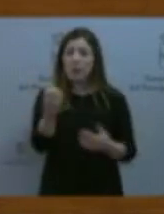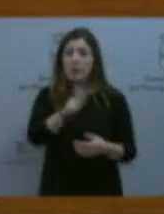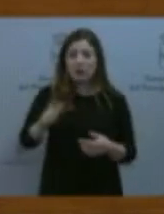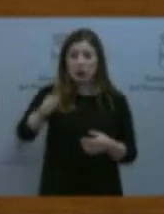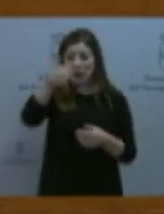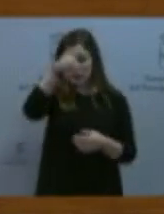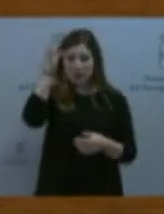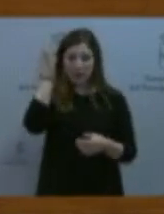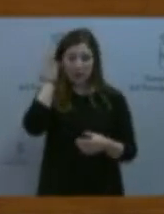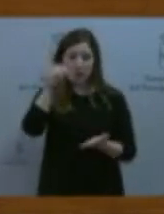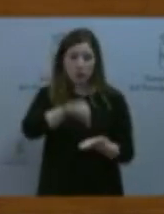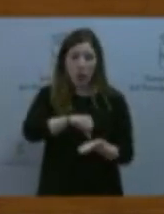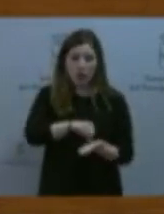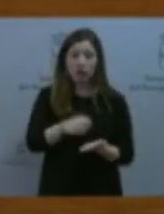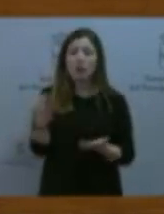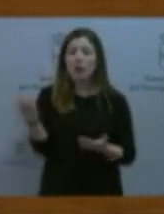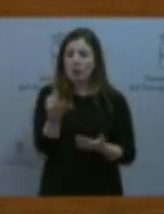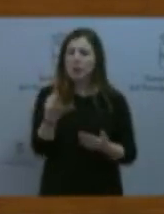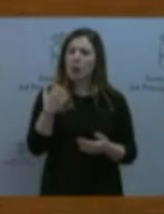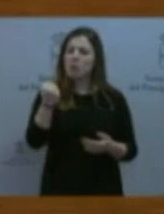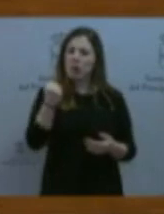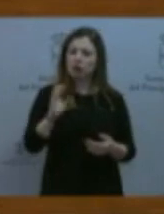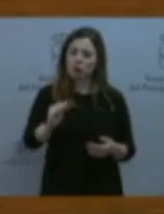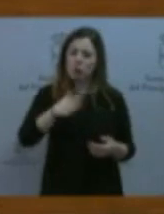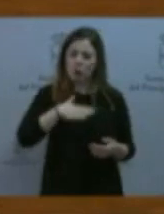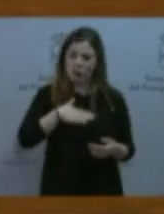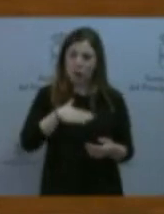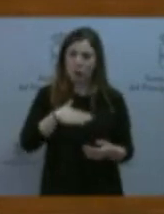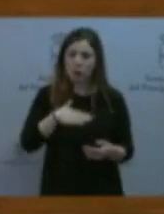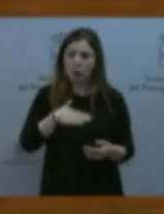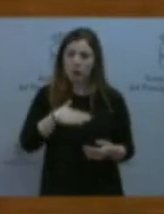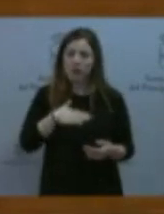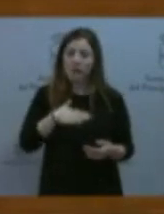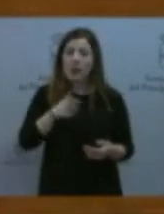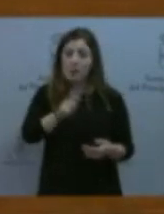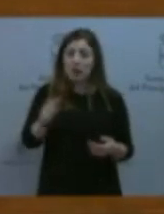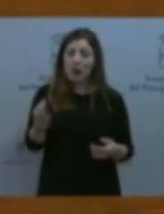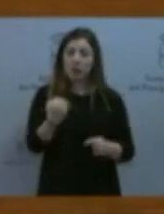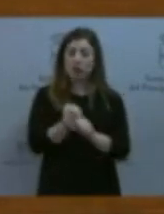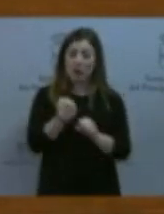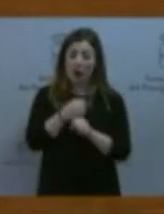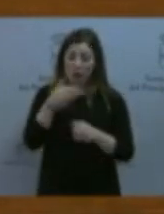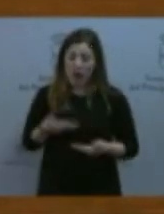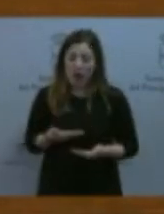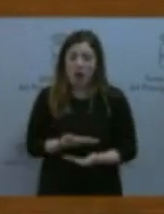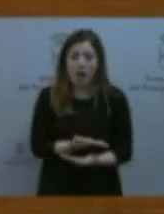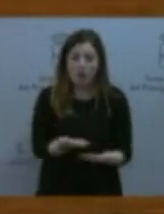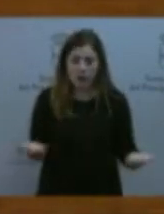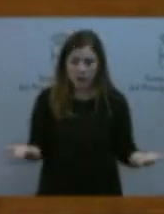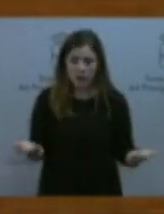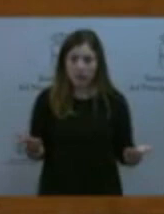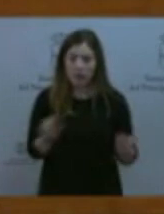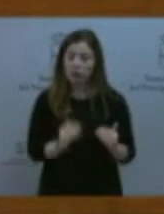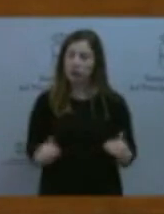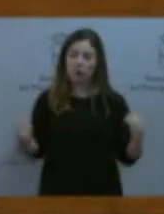propio, que les corresponde, y que quienes debemos trabajar a su servicio lo hagamos en pie de igualdad, desde la calle, desde el